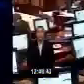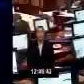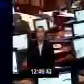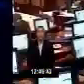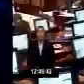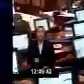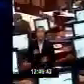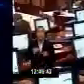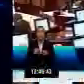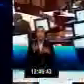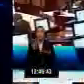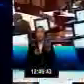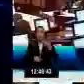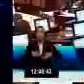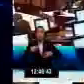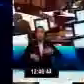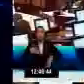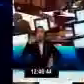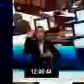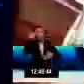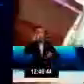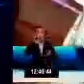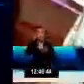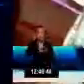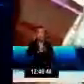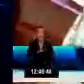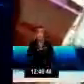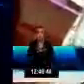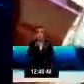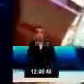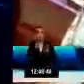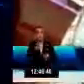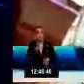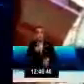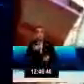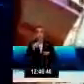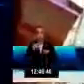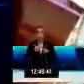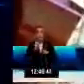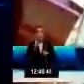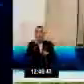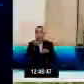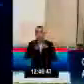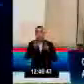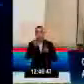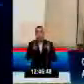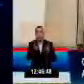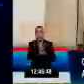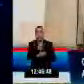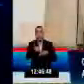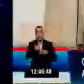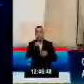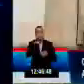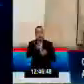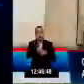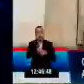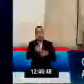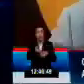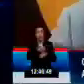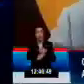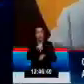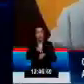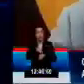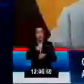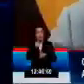en el radar de los posibles juicios políticos que impulsen la asamblea nacional también están los nombres de los ex integrantes del consejo nacional electoral de transición